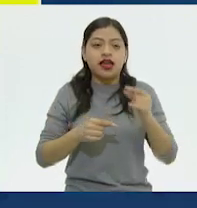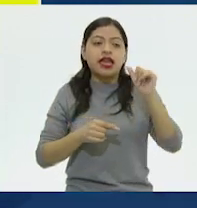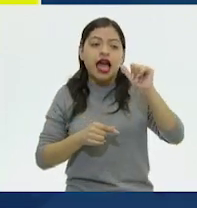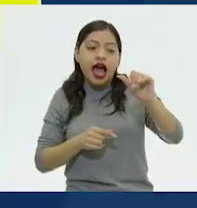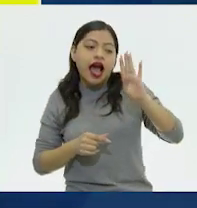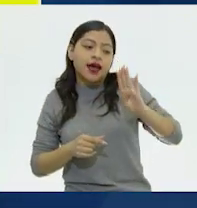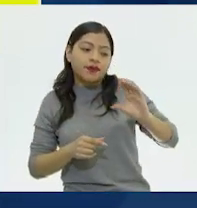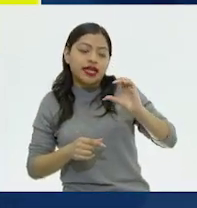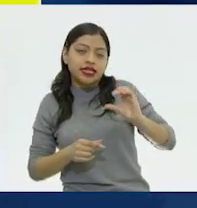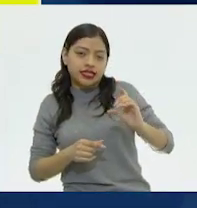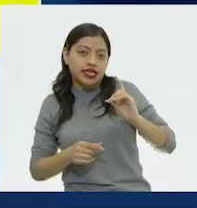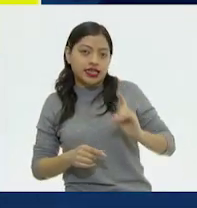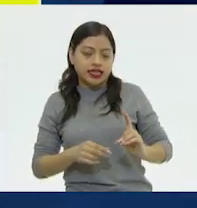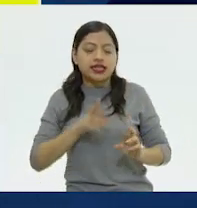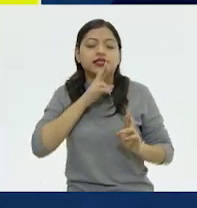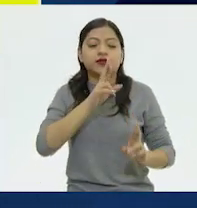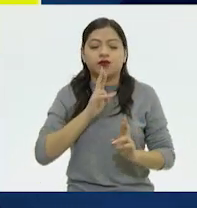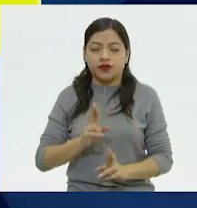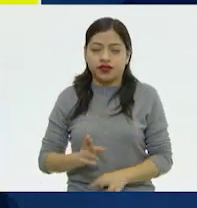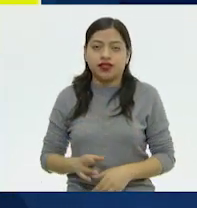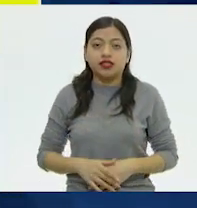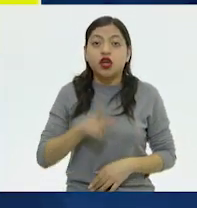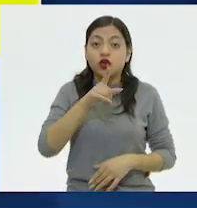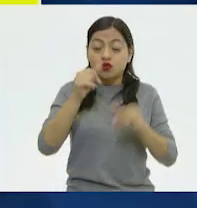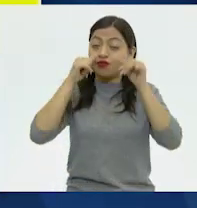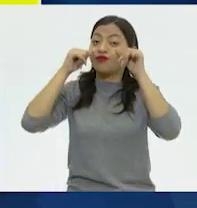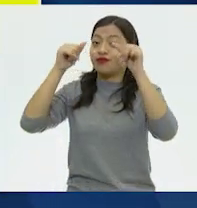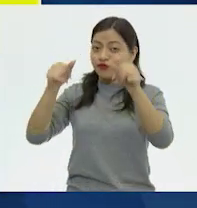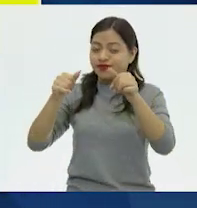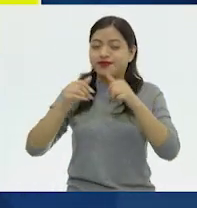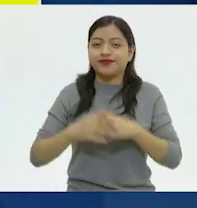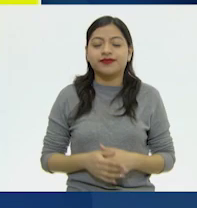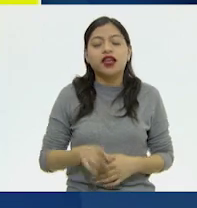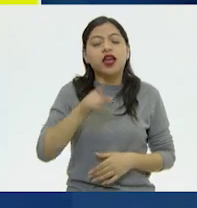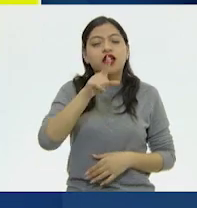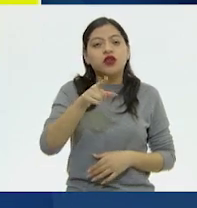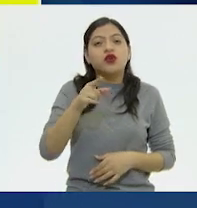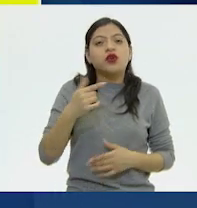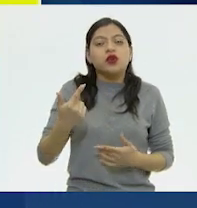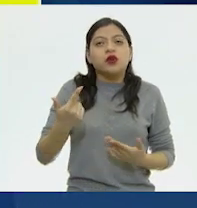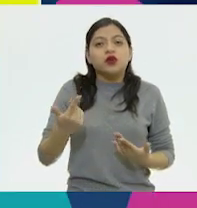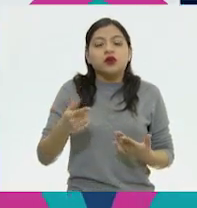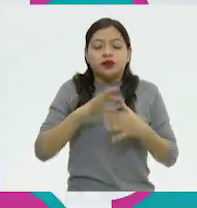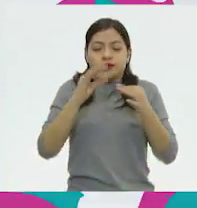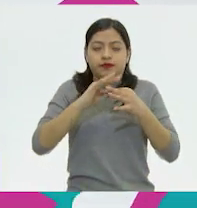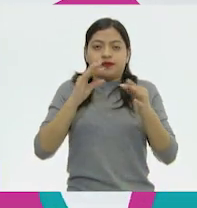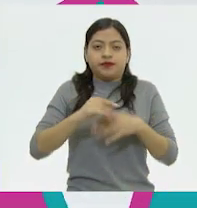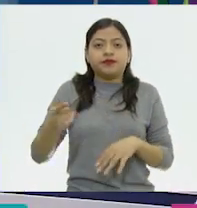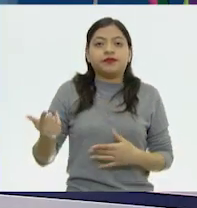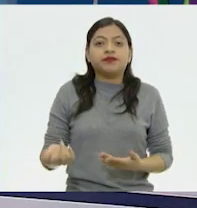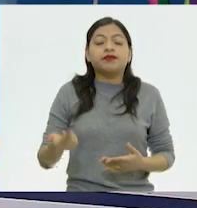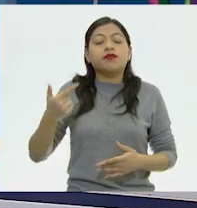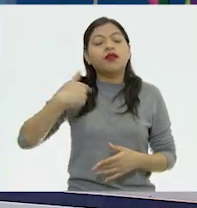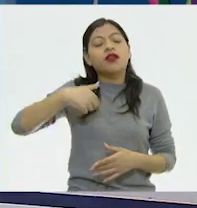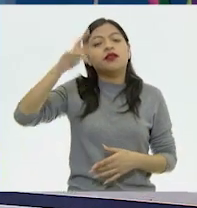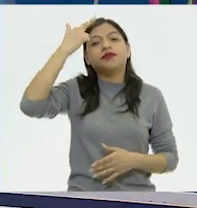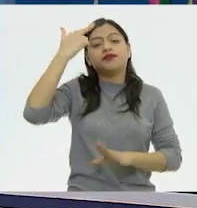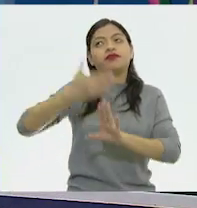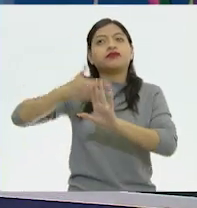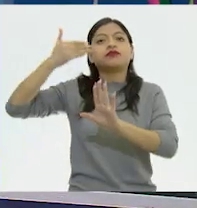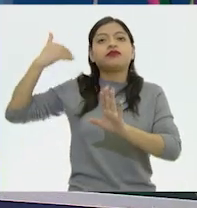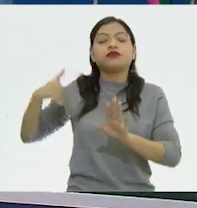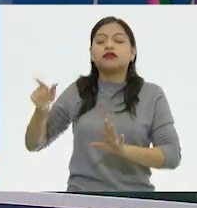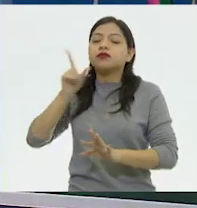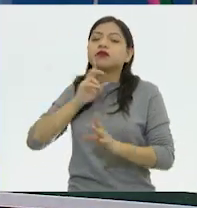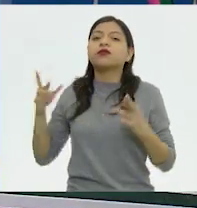múltiple. Entonces, no pierdan detalle. Recuerdo que en algún momento nos compartió